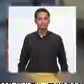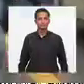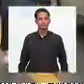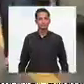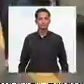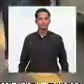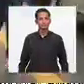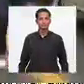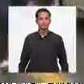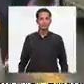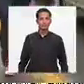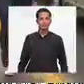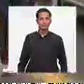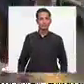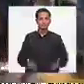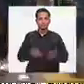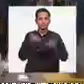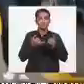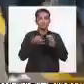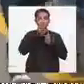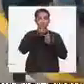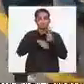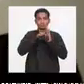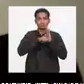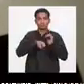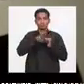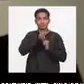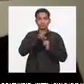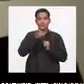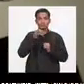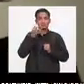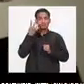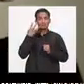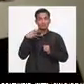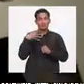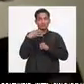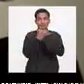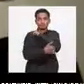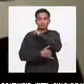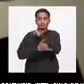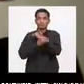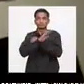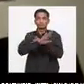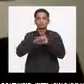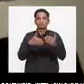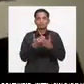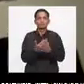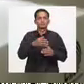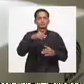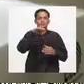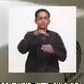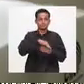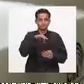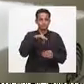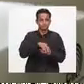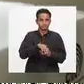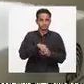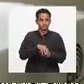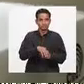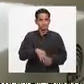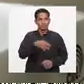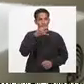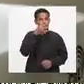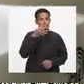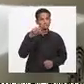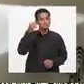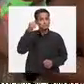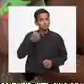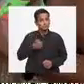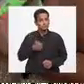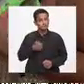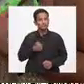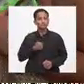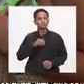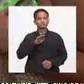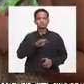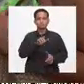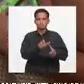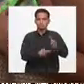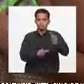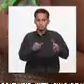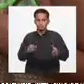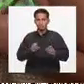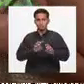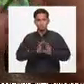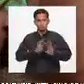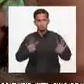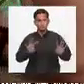electoral faltan menos de 20 días para que el país entero acuda a las urnas y en el caso de Santo Domingo de los achilas